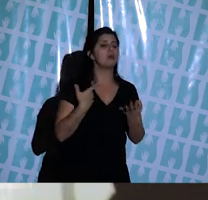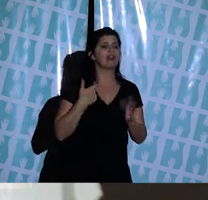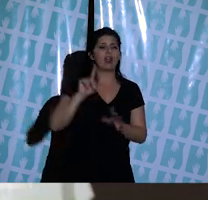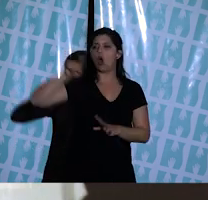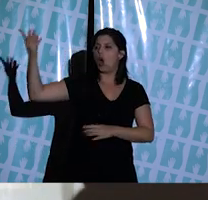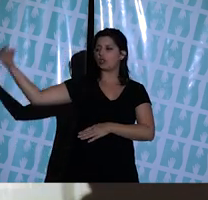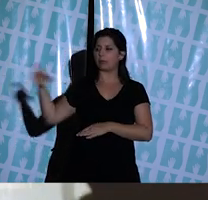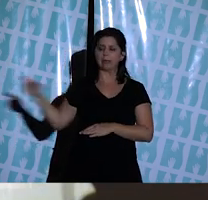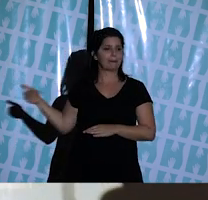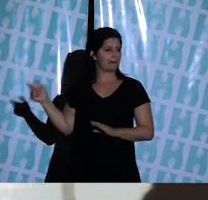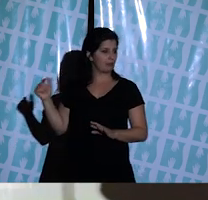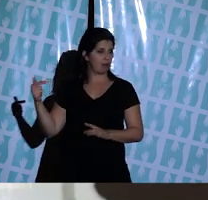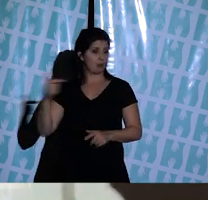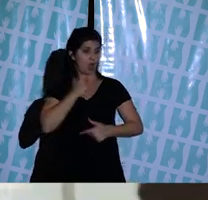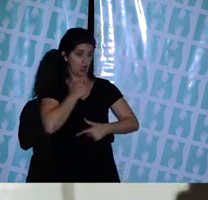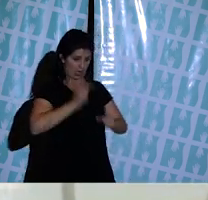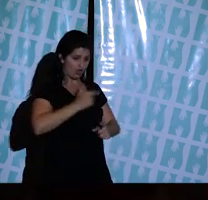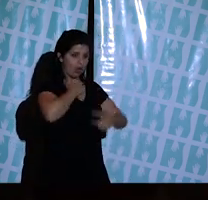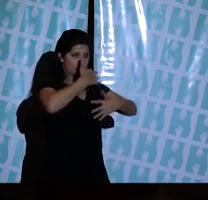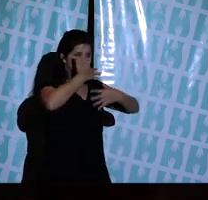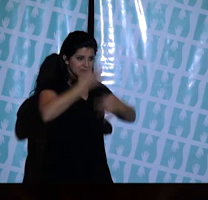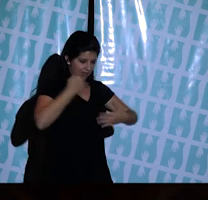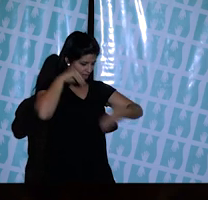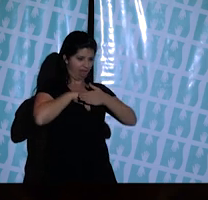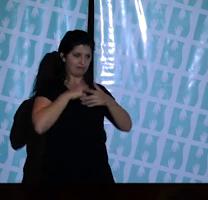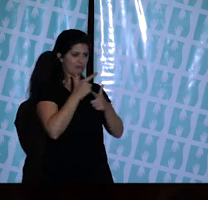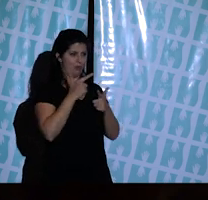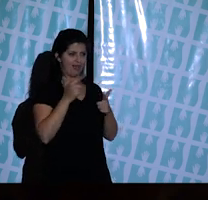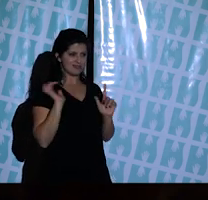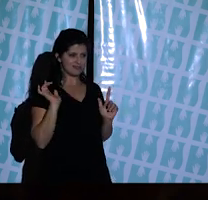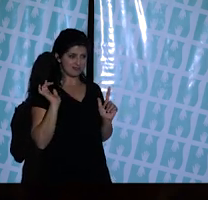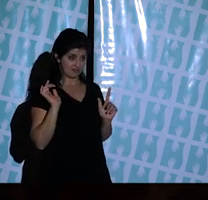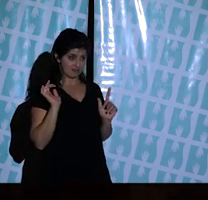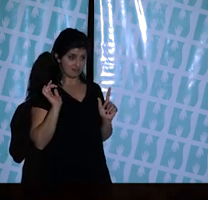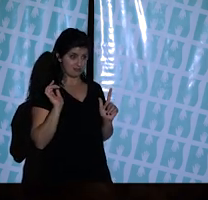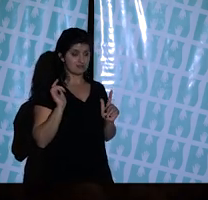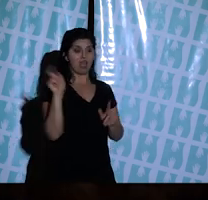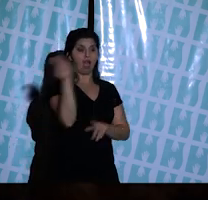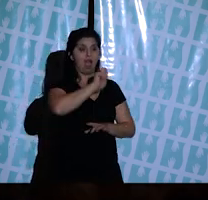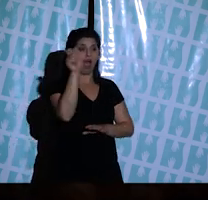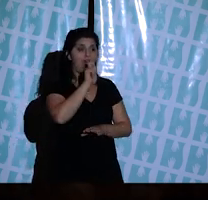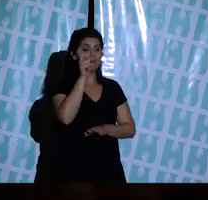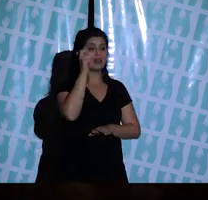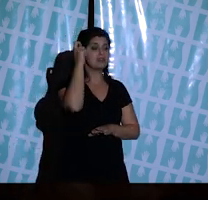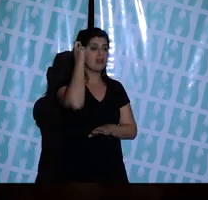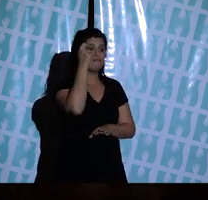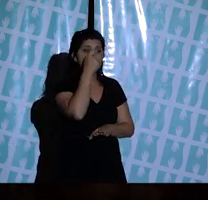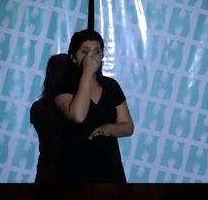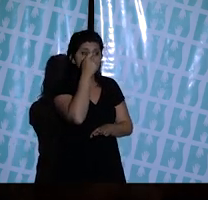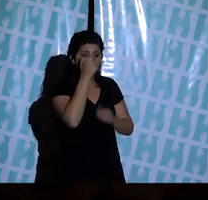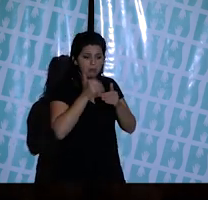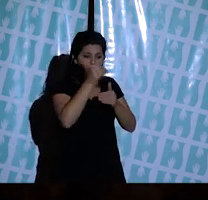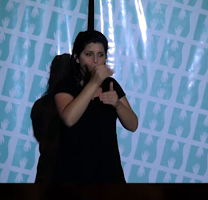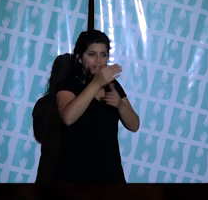realmente tenga conciencia o quiera mejorar. ¿Qué pasa después del mes 20, ¿no? Luego de un tratamiento